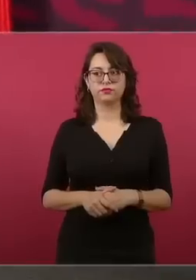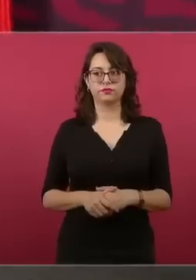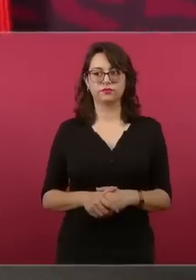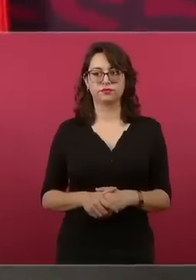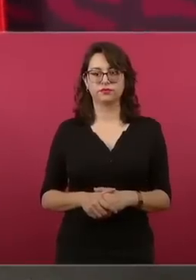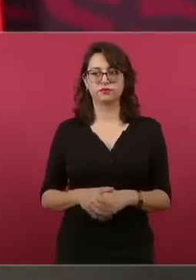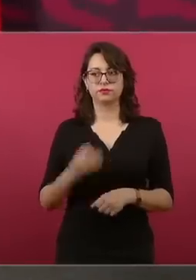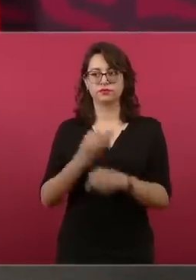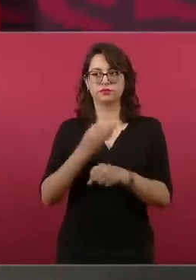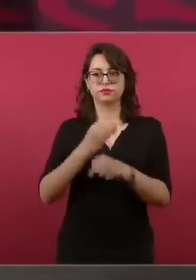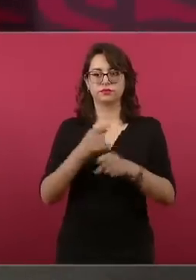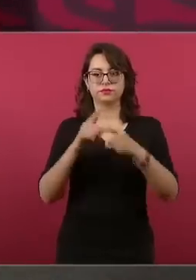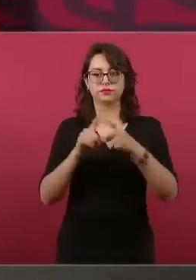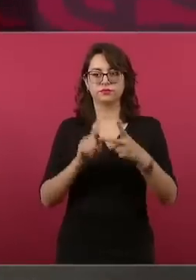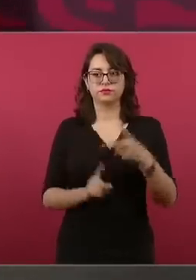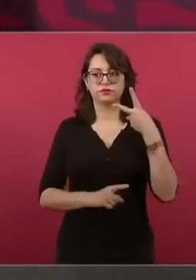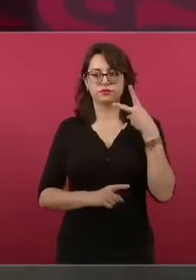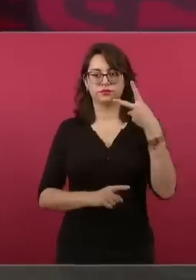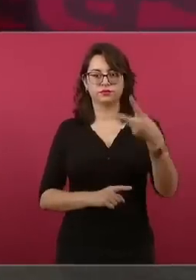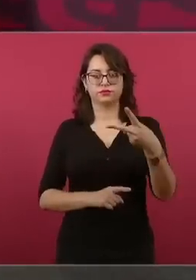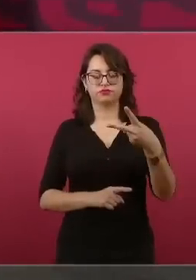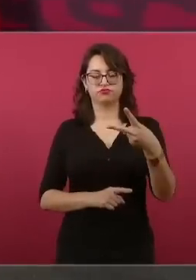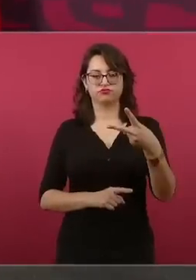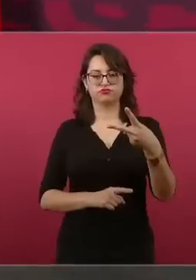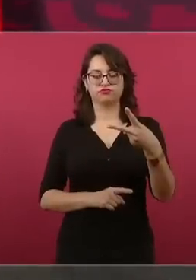en dos sentidos, para